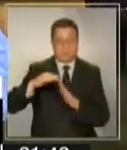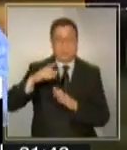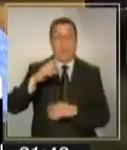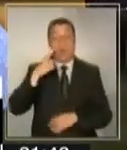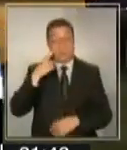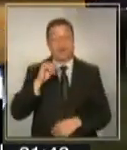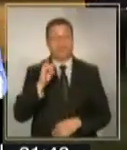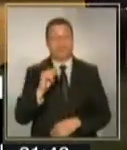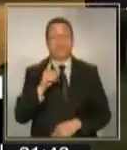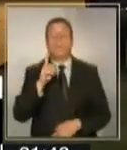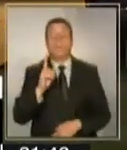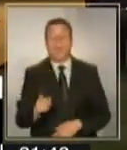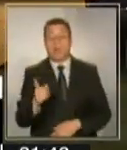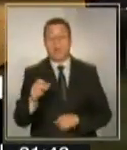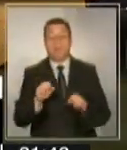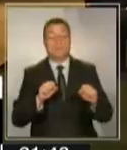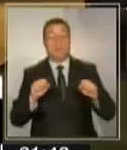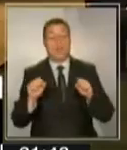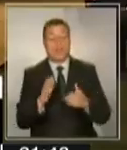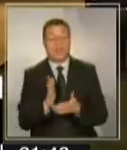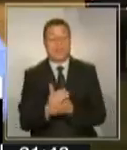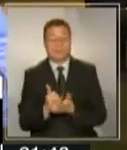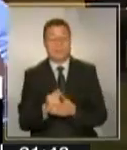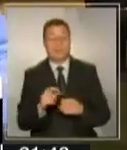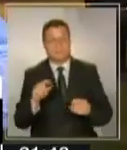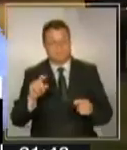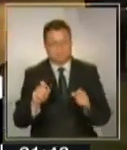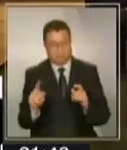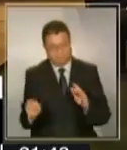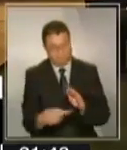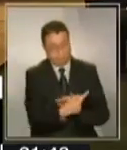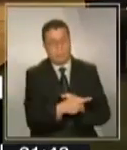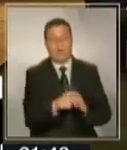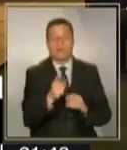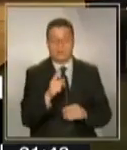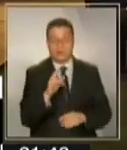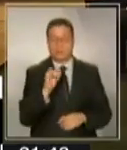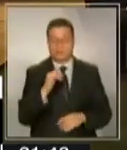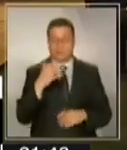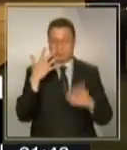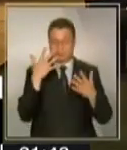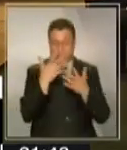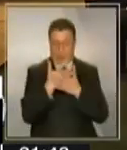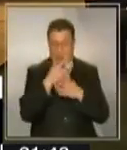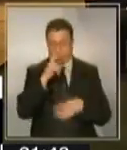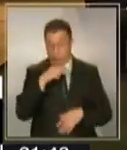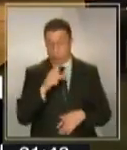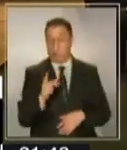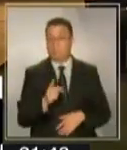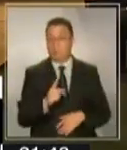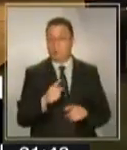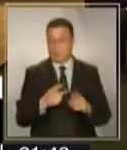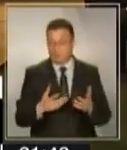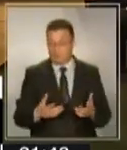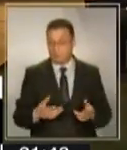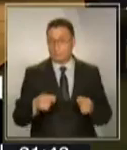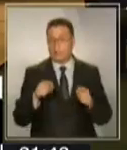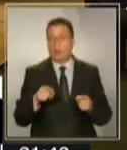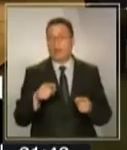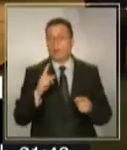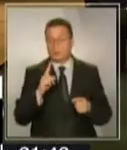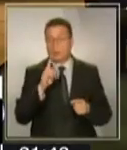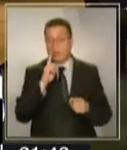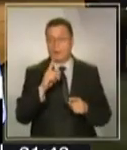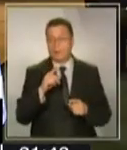imposición y hubo una operación política para lograr eso, habría que ser muy ingenuo para señalar una cosa distinta. Y lo que le quería decir, alcalde, delante del liderazgo, sí,